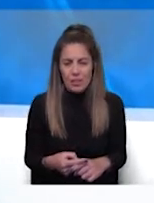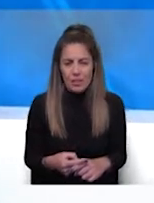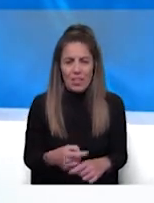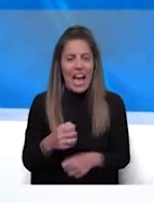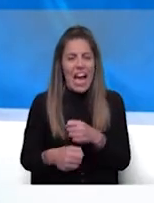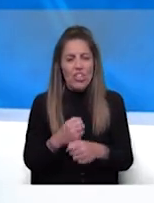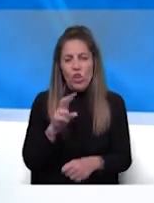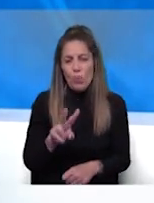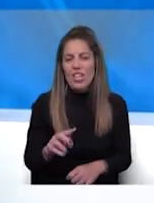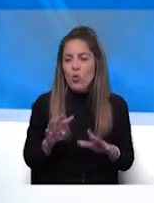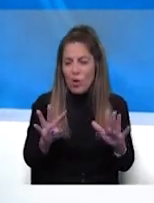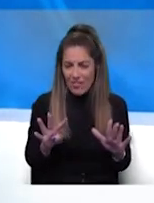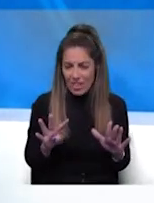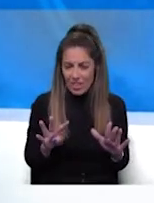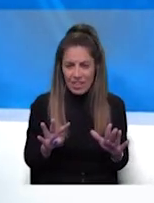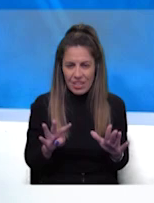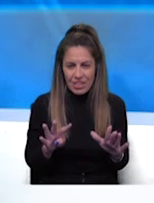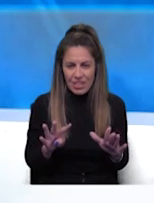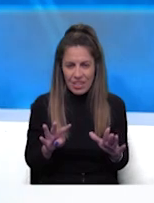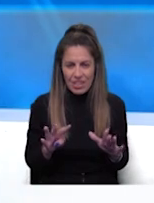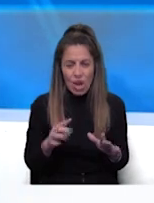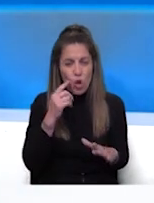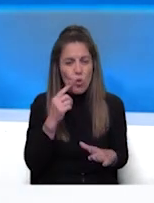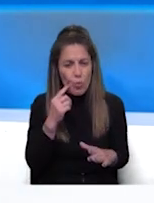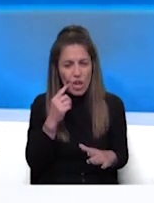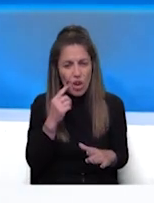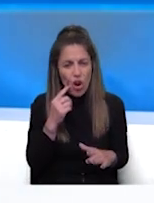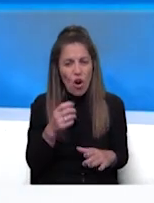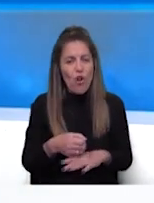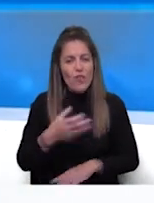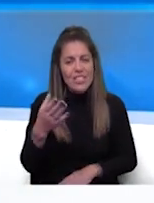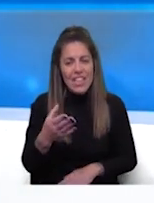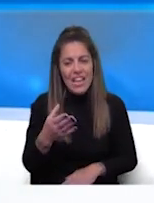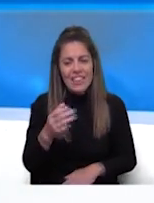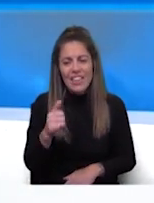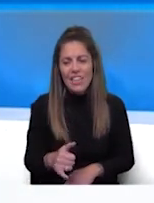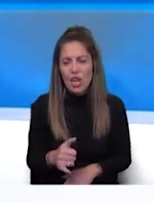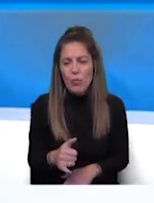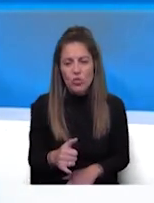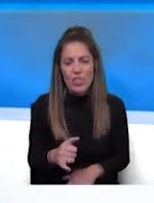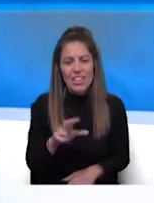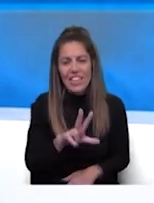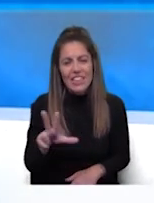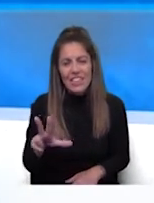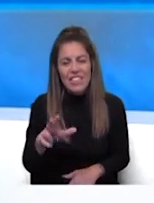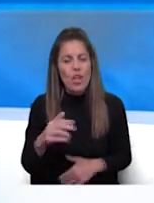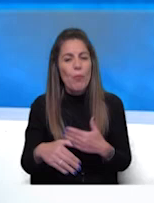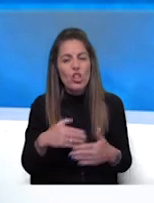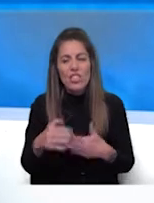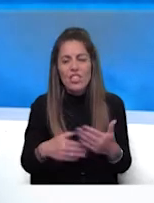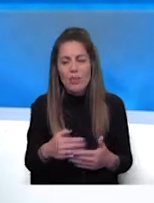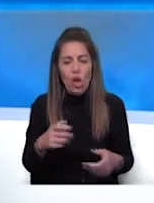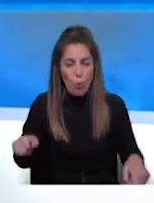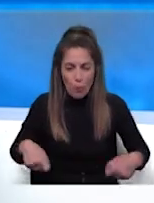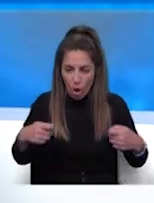Año 2009, cifra oficial de la evaluación Gafilat, teníamos 33 procesamientos. Por